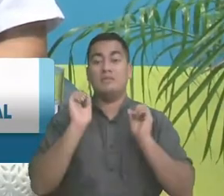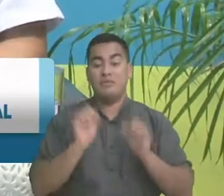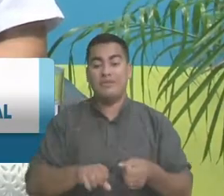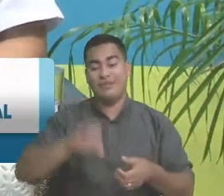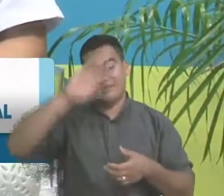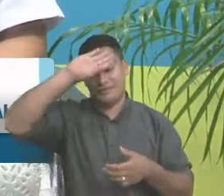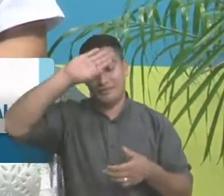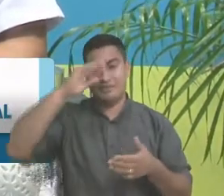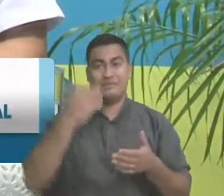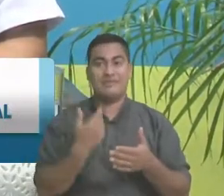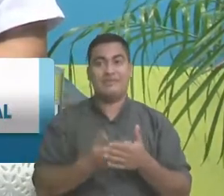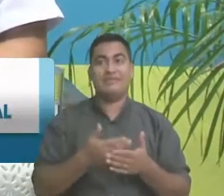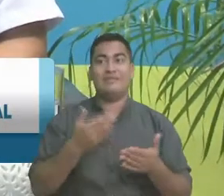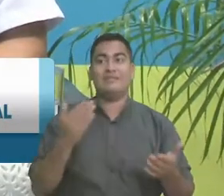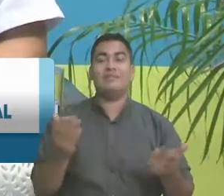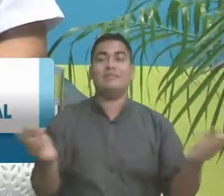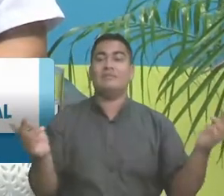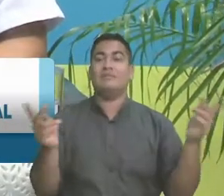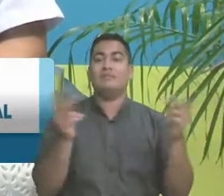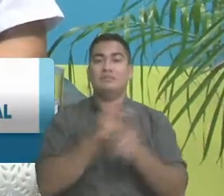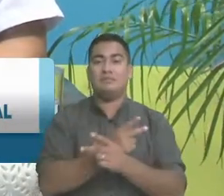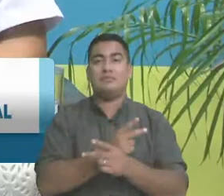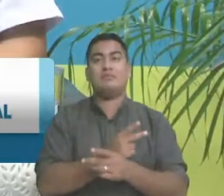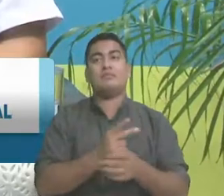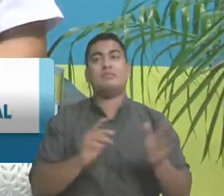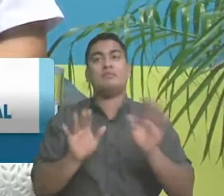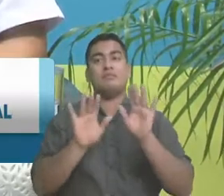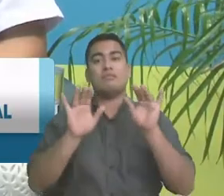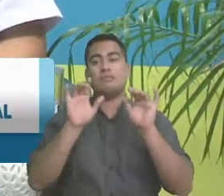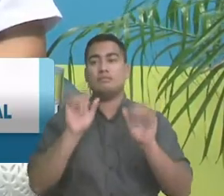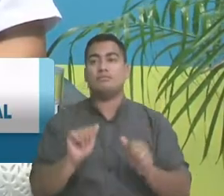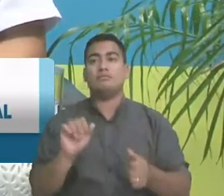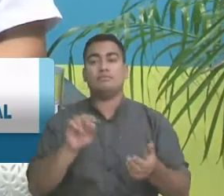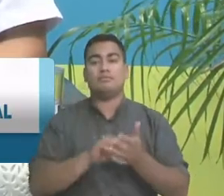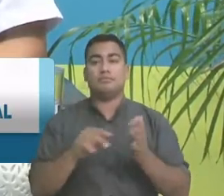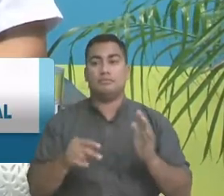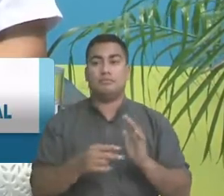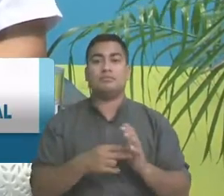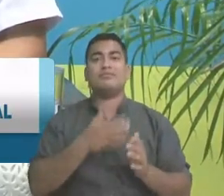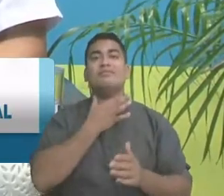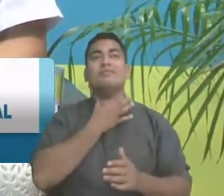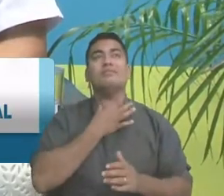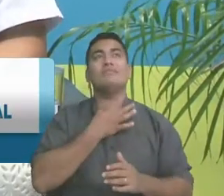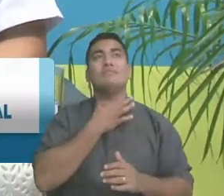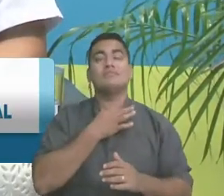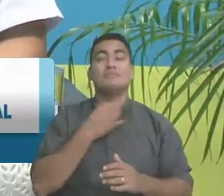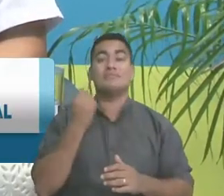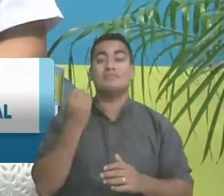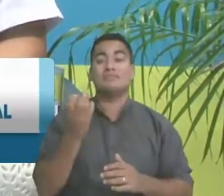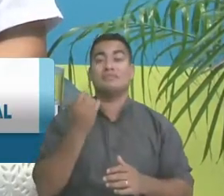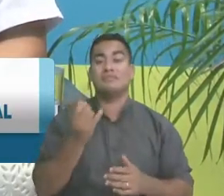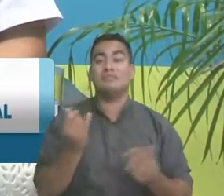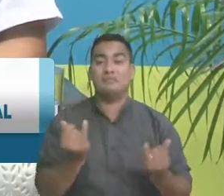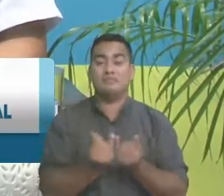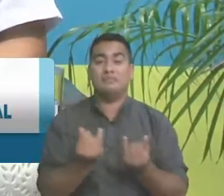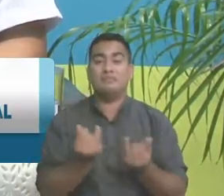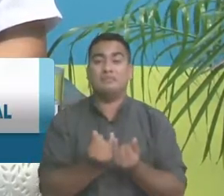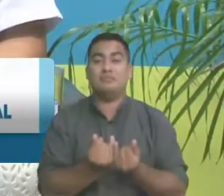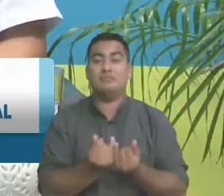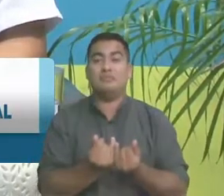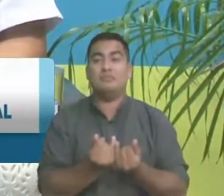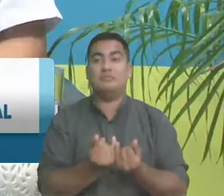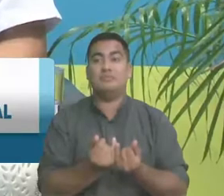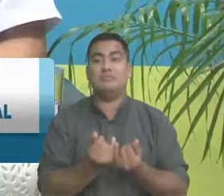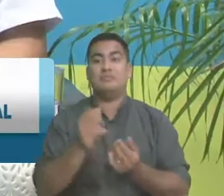estamos hablando ya no de un proceso viral, ya es una faringoamigdalitis, una amigdalitis aguda. Entonces ya eso hay que destacar que ya no es un